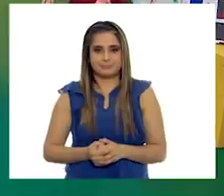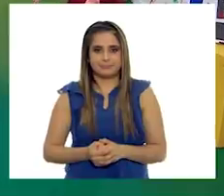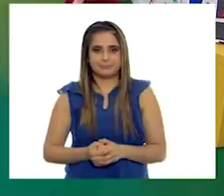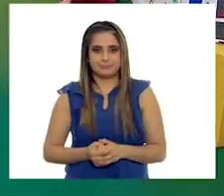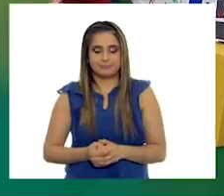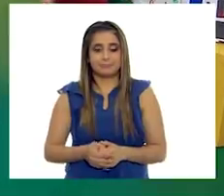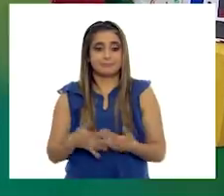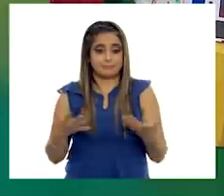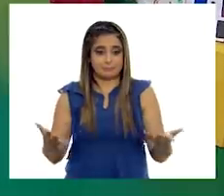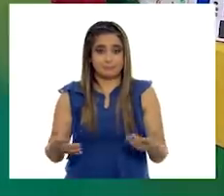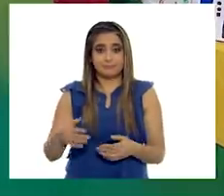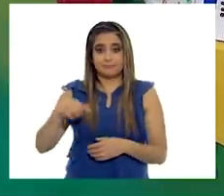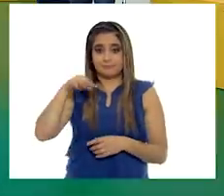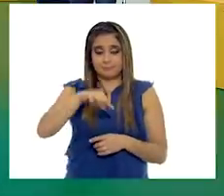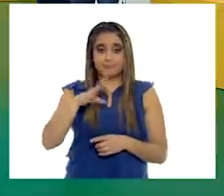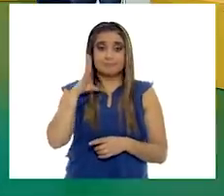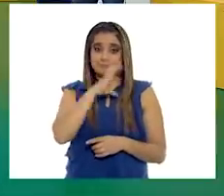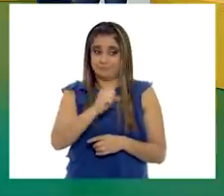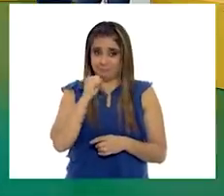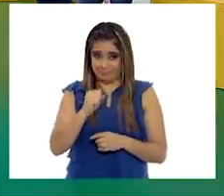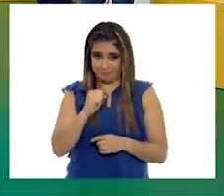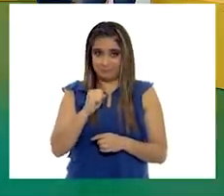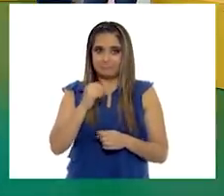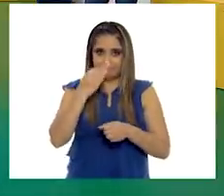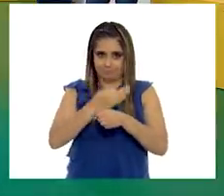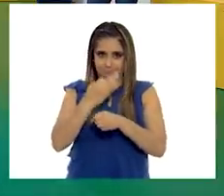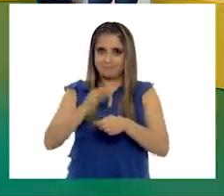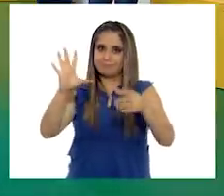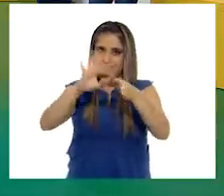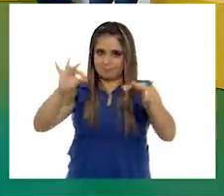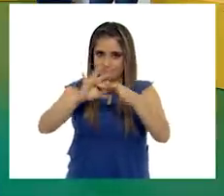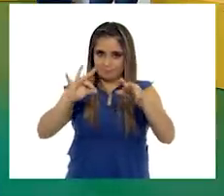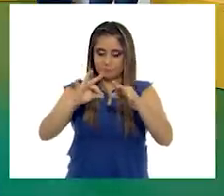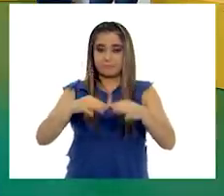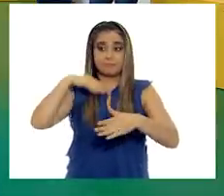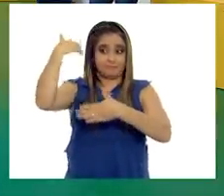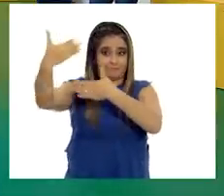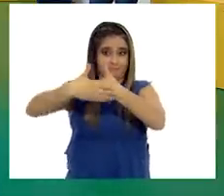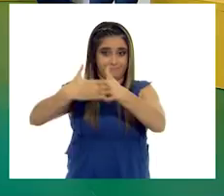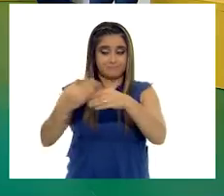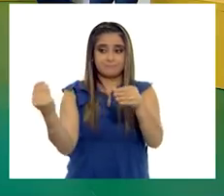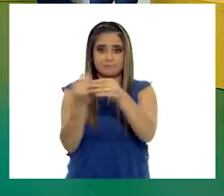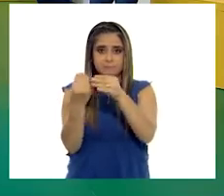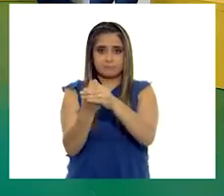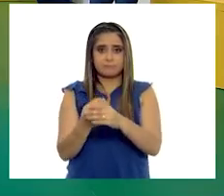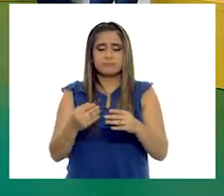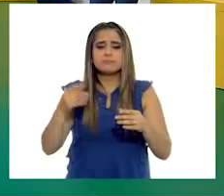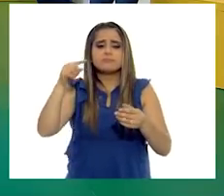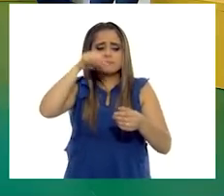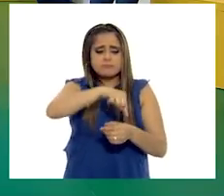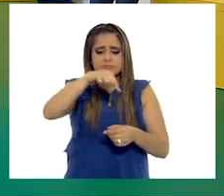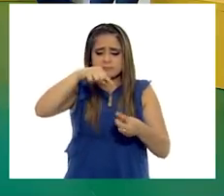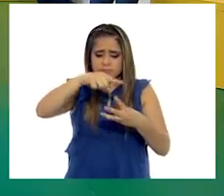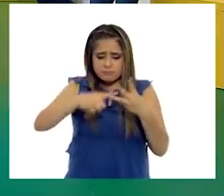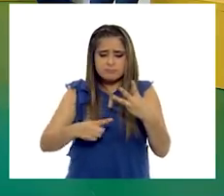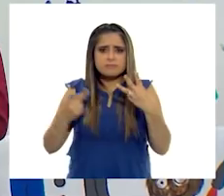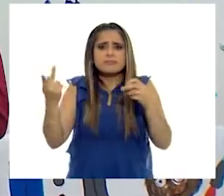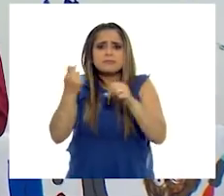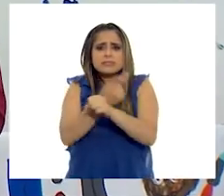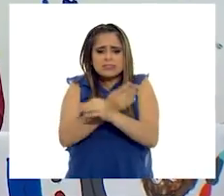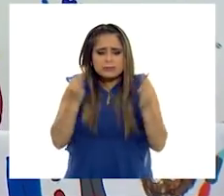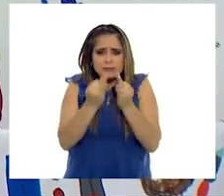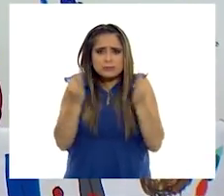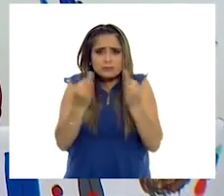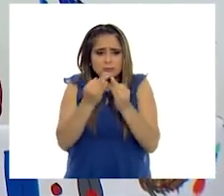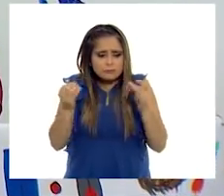Pero hoy vimos aumenta. La siguiente clase, vamos a ver qué pasa cuando disminuye. Entonces, muy atentos,